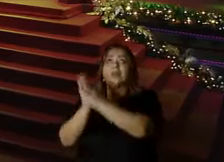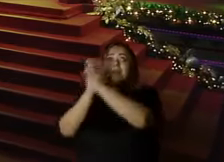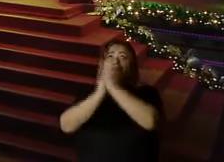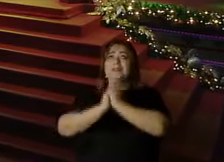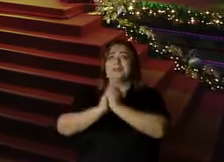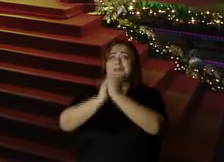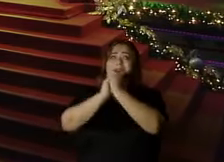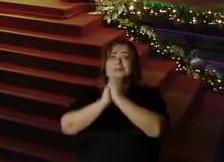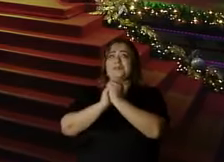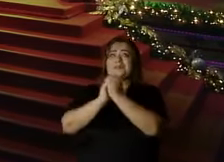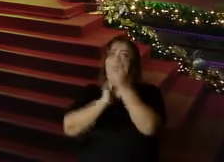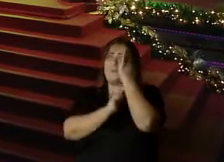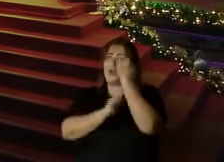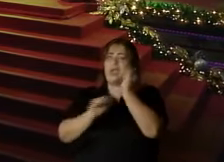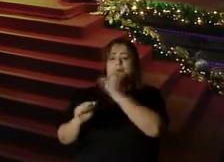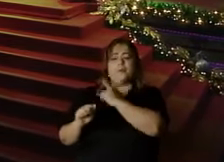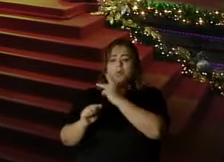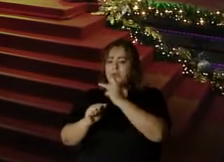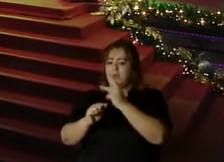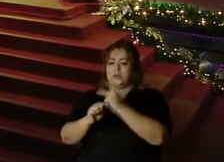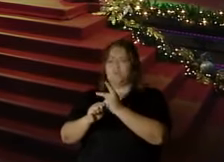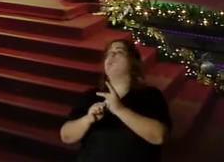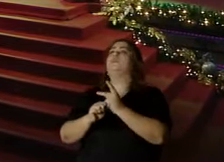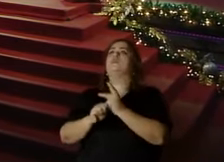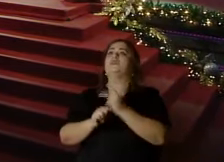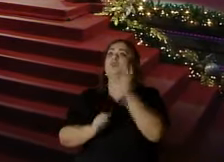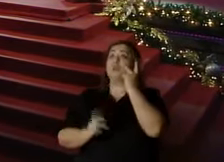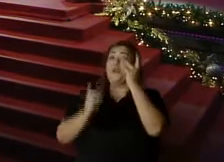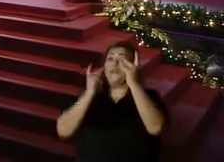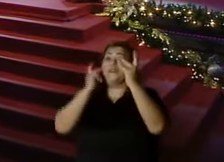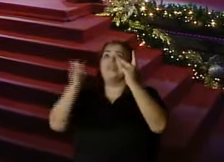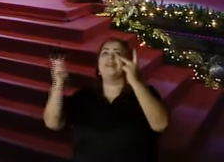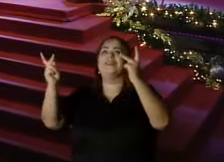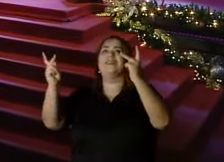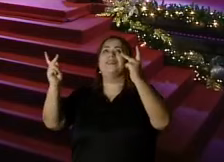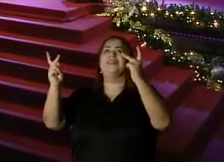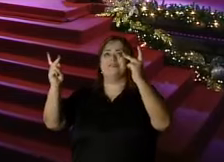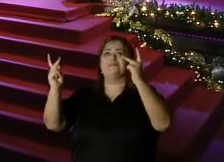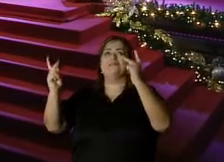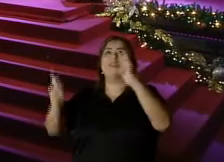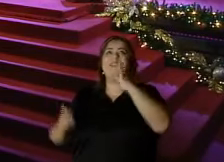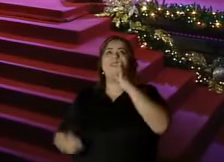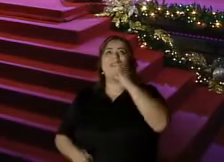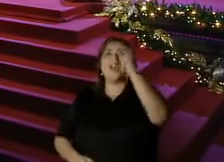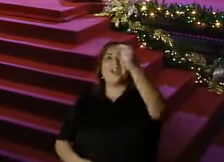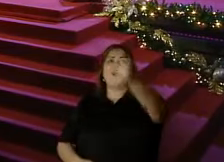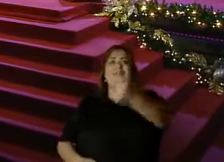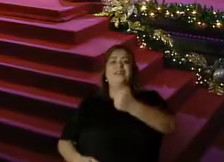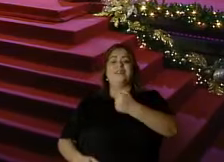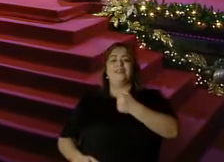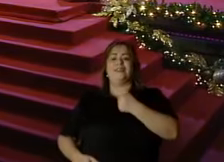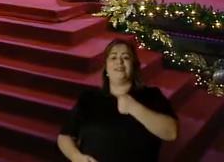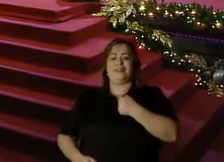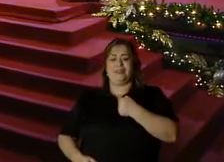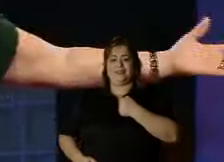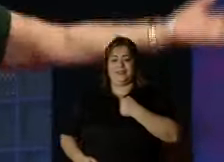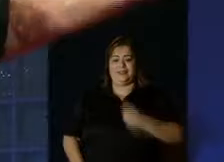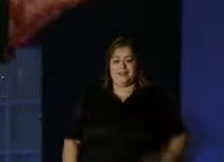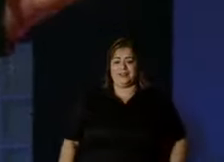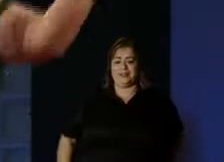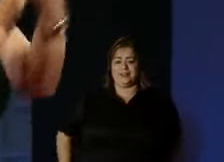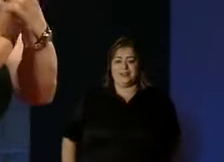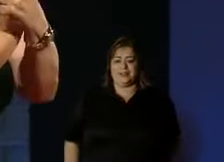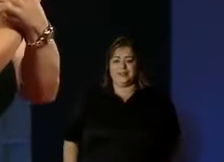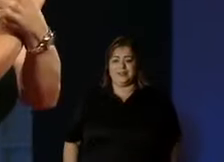resistía el poder sobre mí. Él me habló, qué lindo, qué lindo.